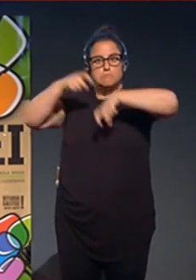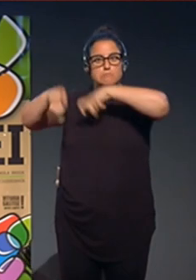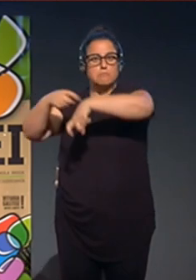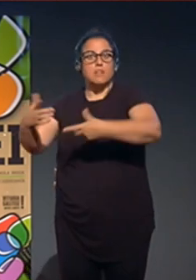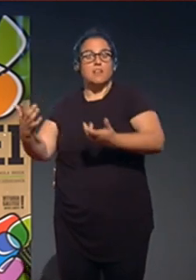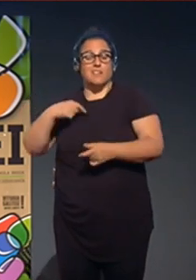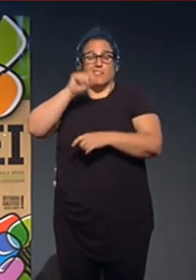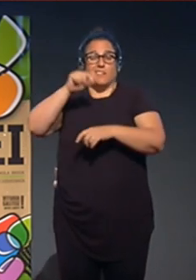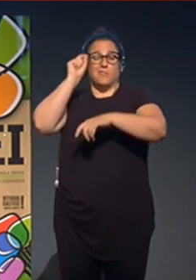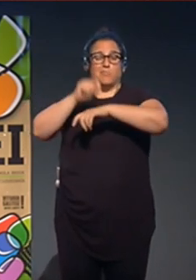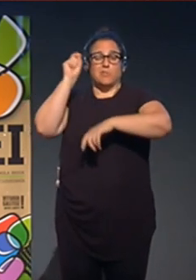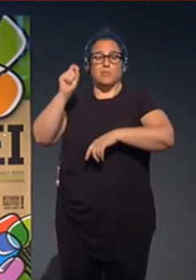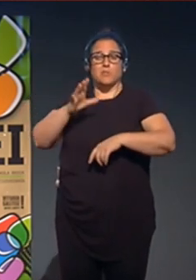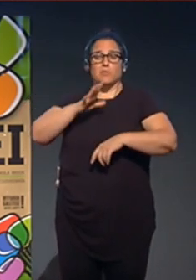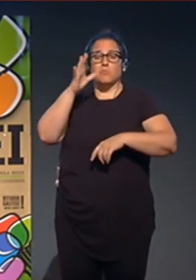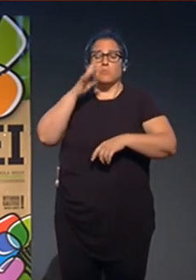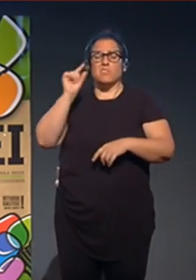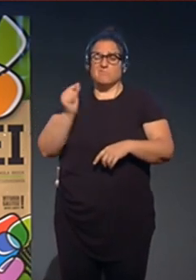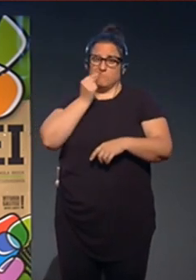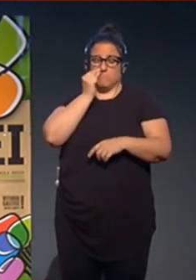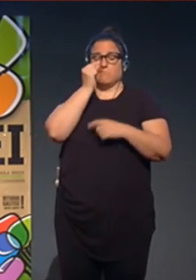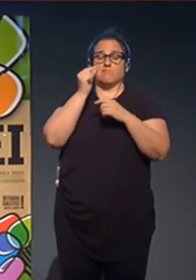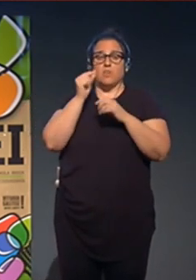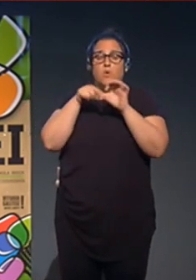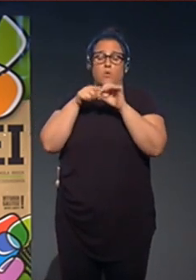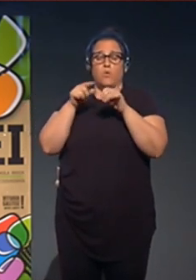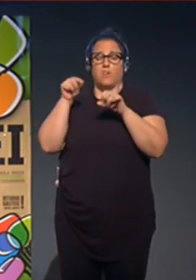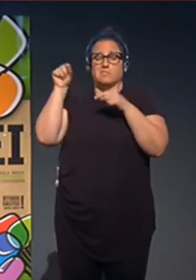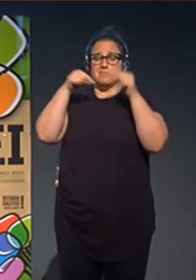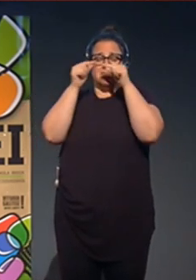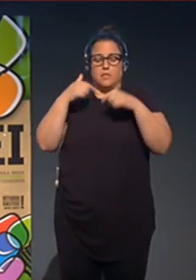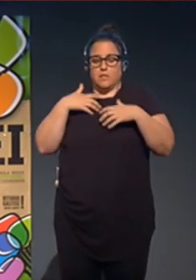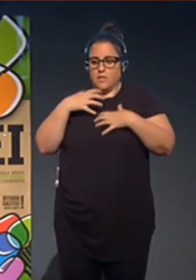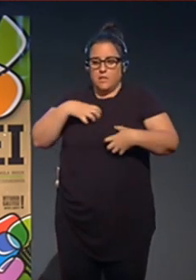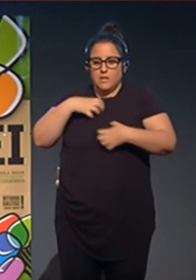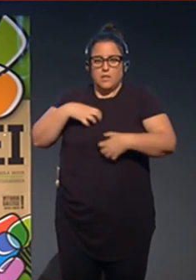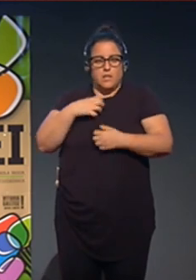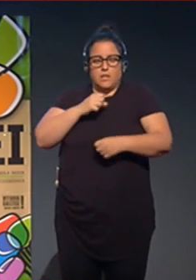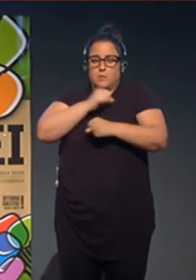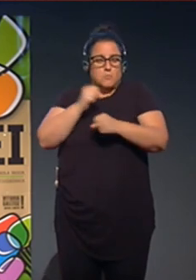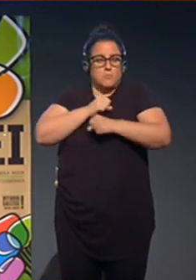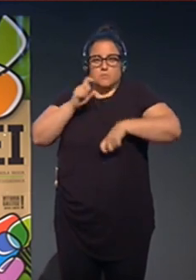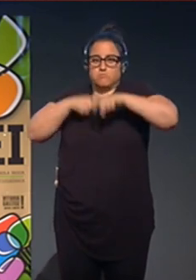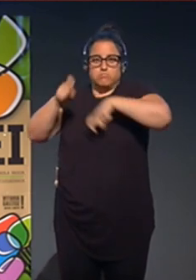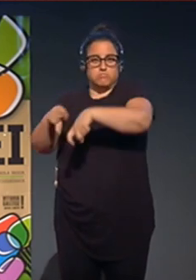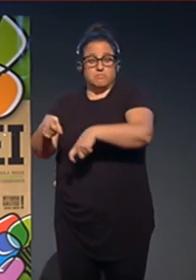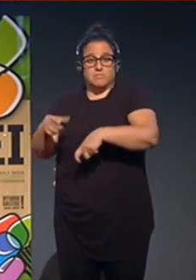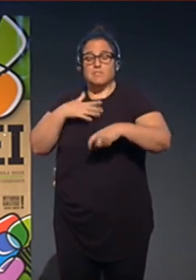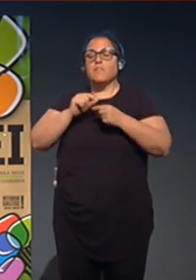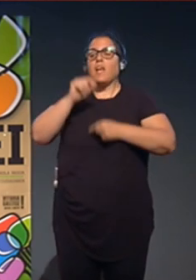tábano que se les mete por las narices y por otros agujeros Y les hace imposible Y les hace correr entonces no es el tamaño